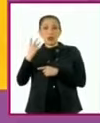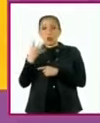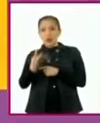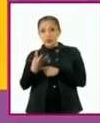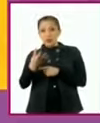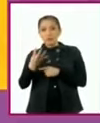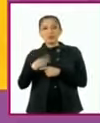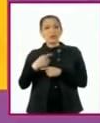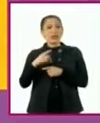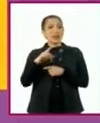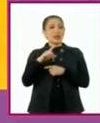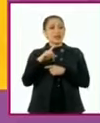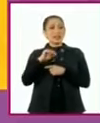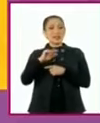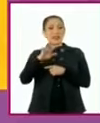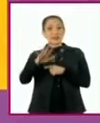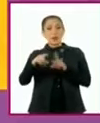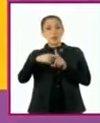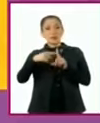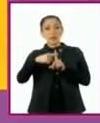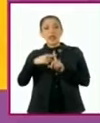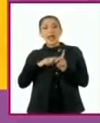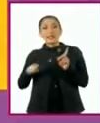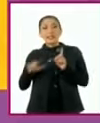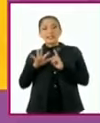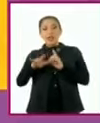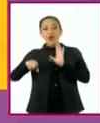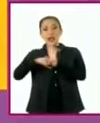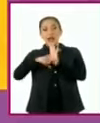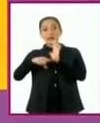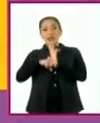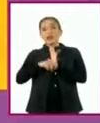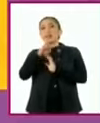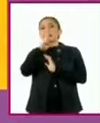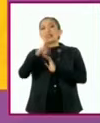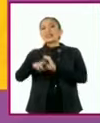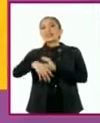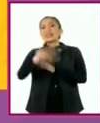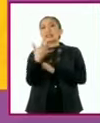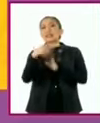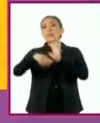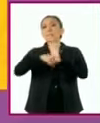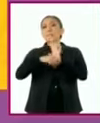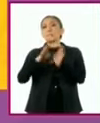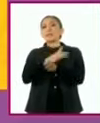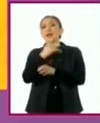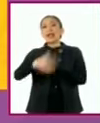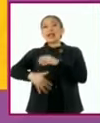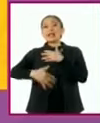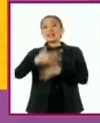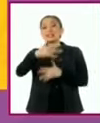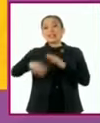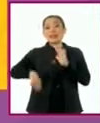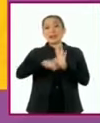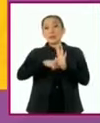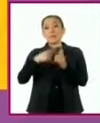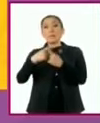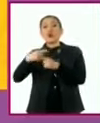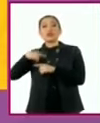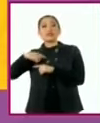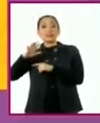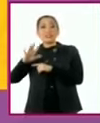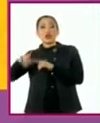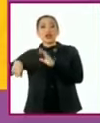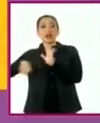positivo entre 5 negativo es igual a 15 negativo porque 15 negativo por 5 negativo